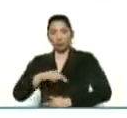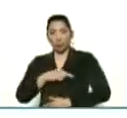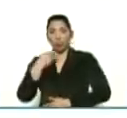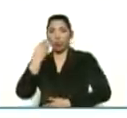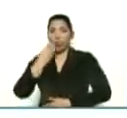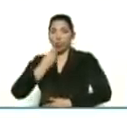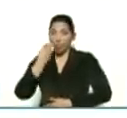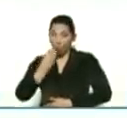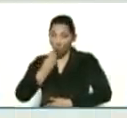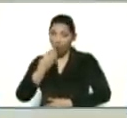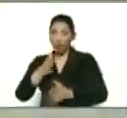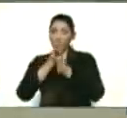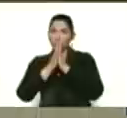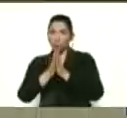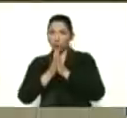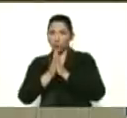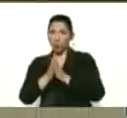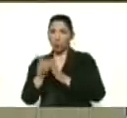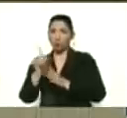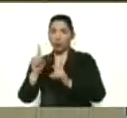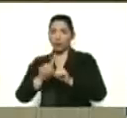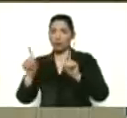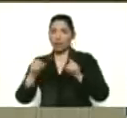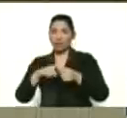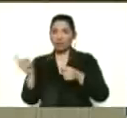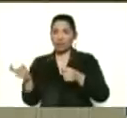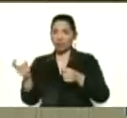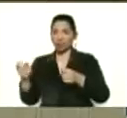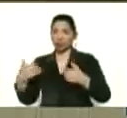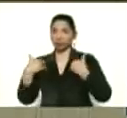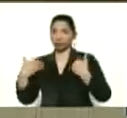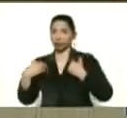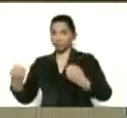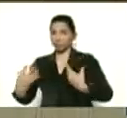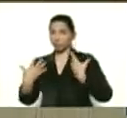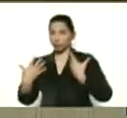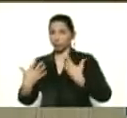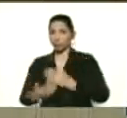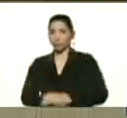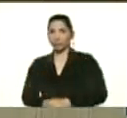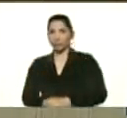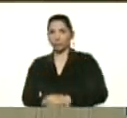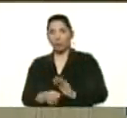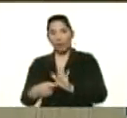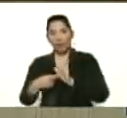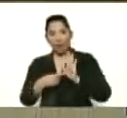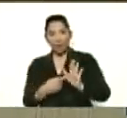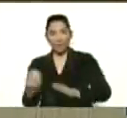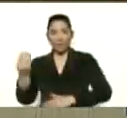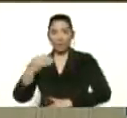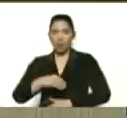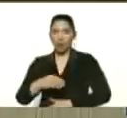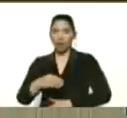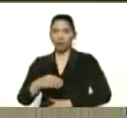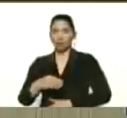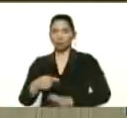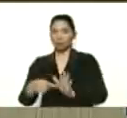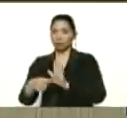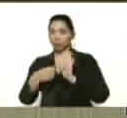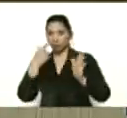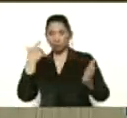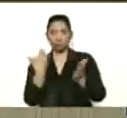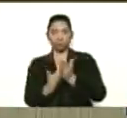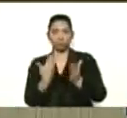y nuestros jóvenes no están exentos de sufrir infección por COVID-19. El ejemplo más característico, lo